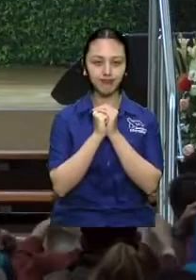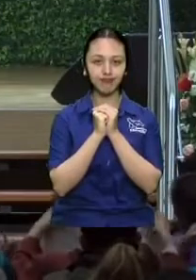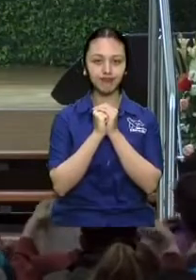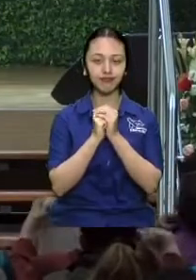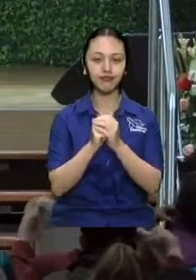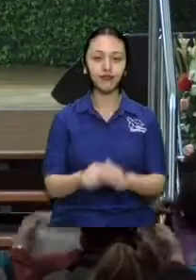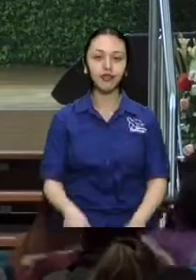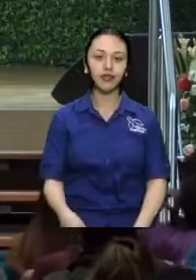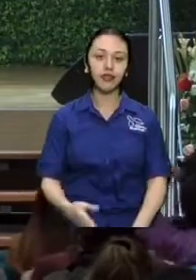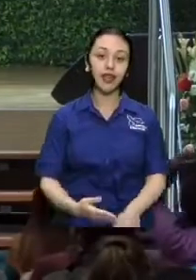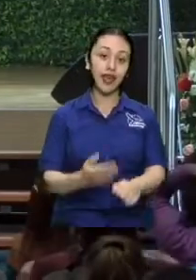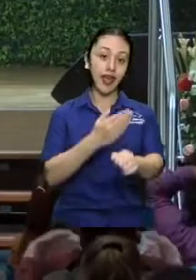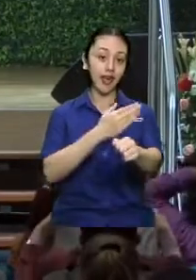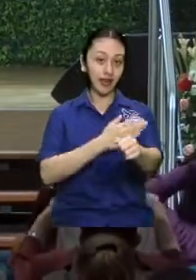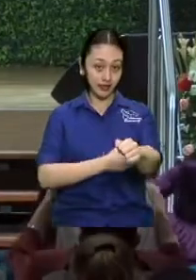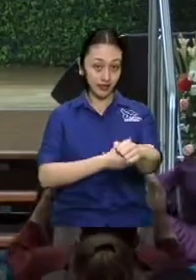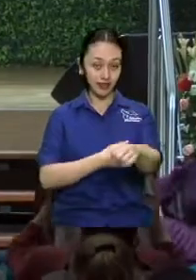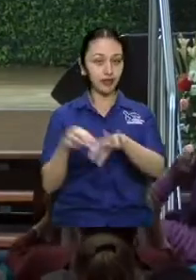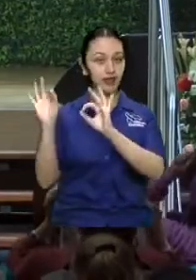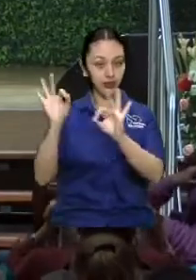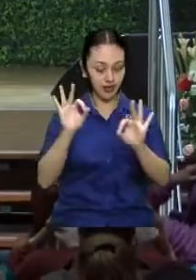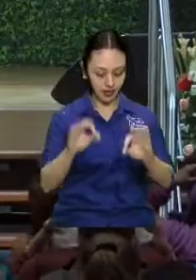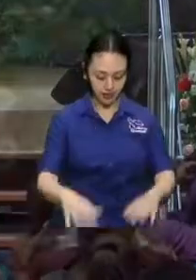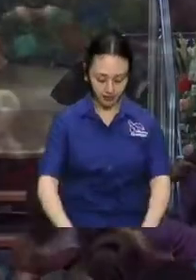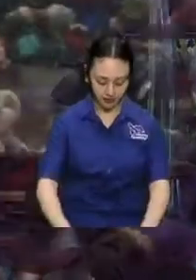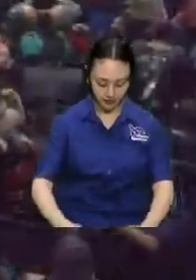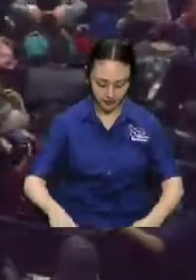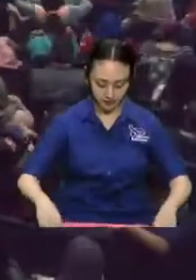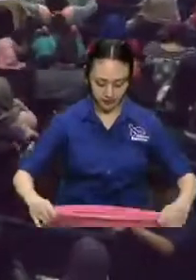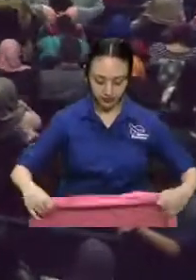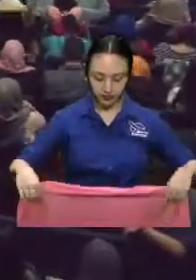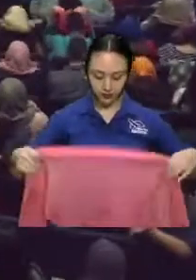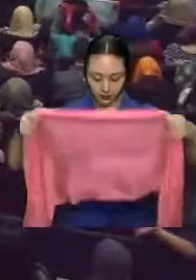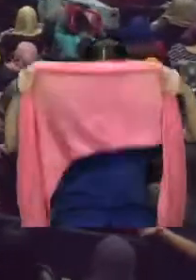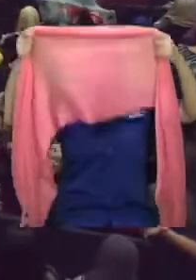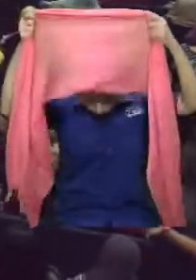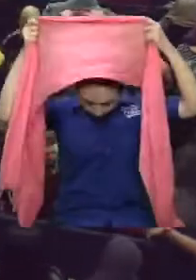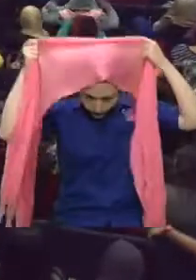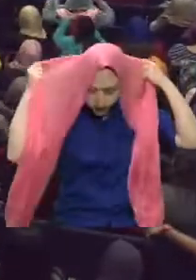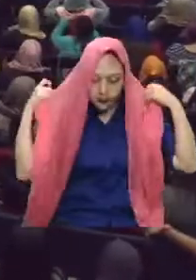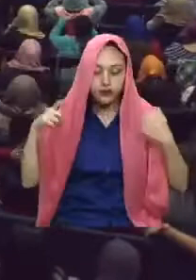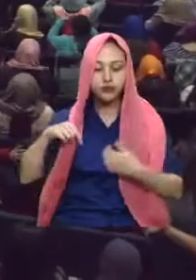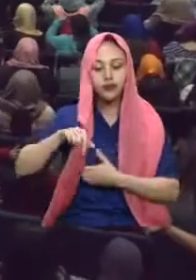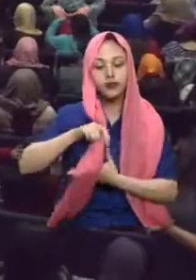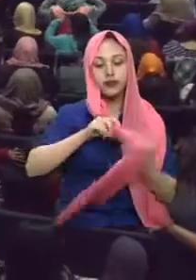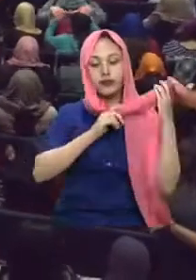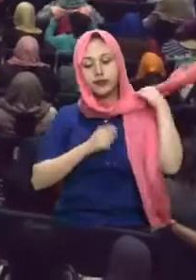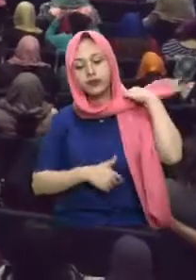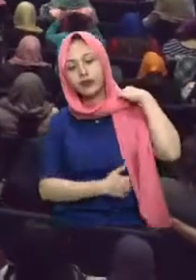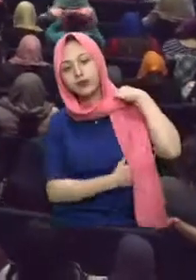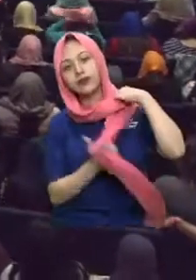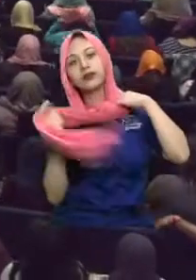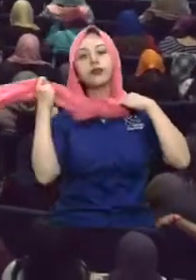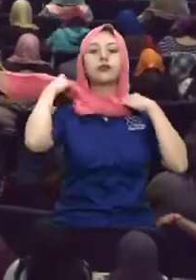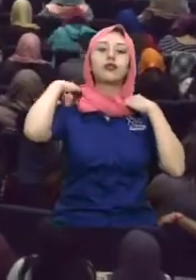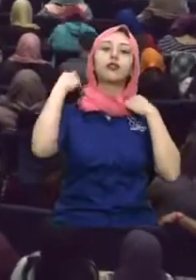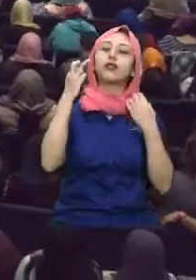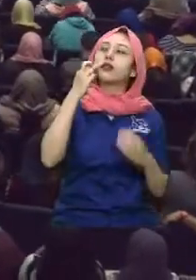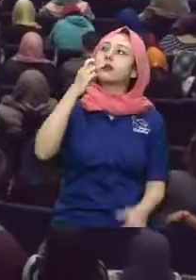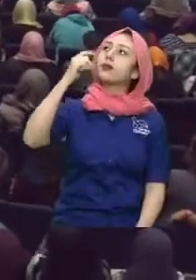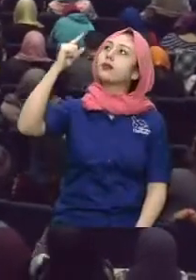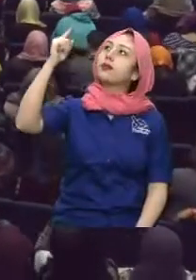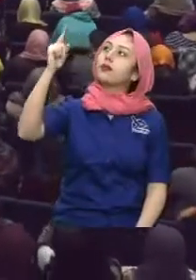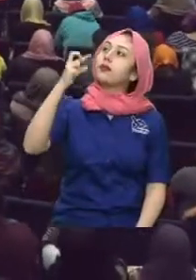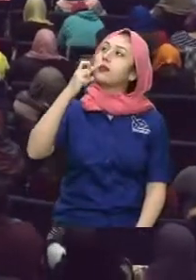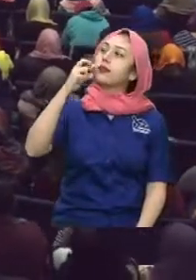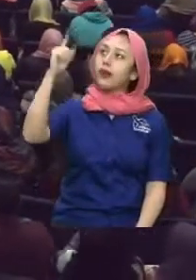inicial antes de la prédica. Padre, en el nombre de Jesús, yo te suplico con todo mi corazón que